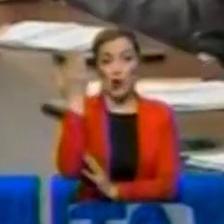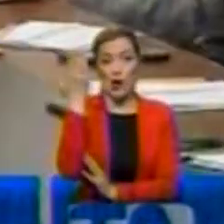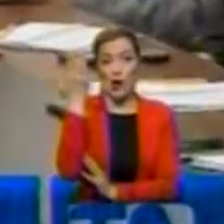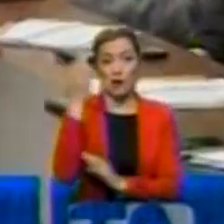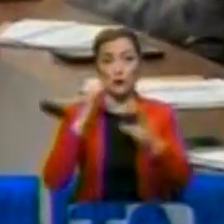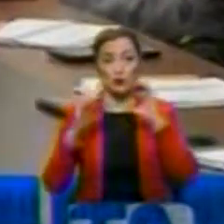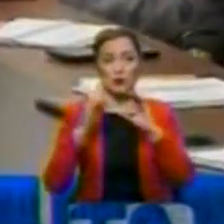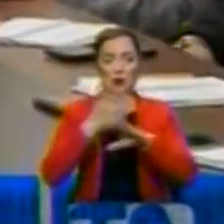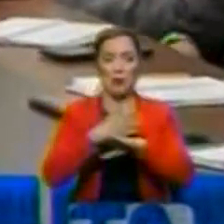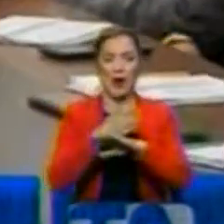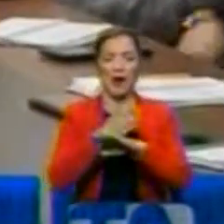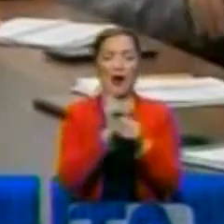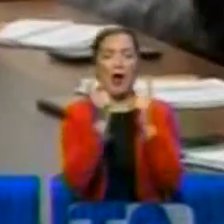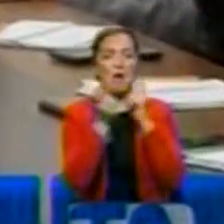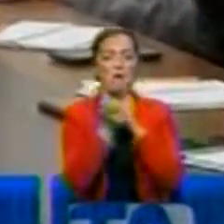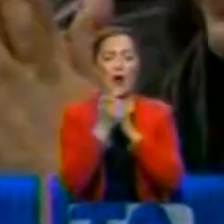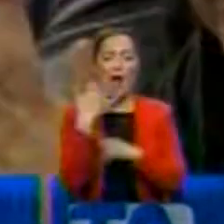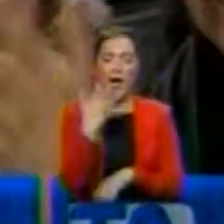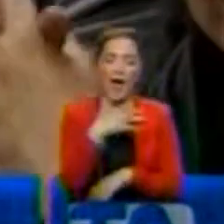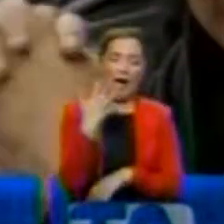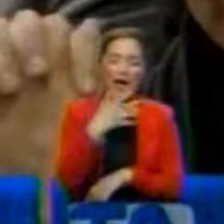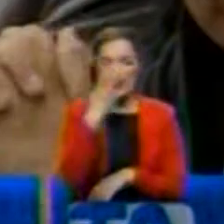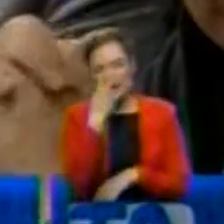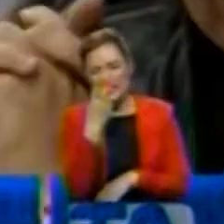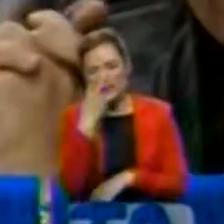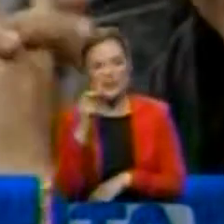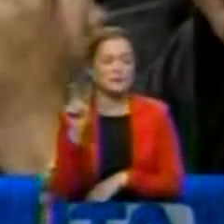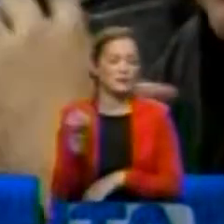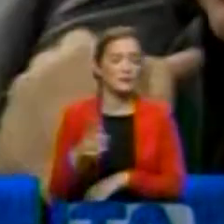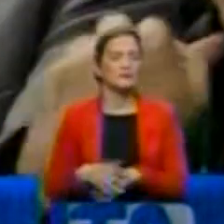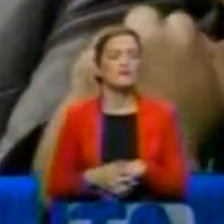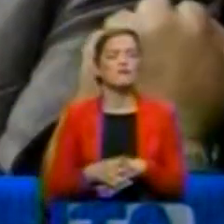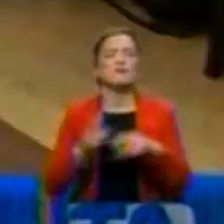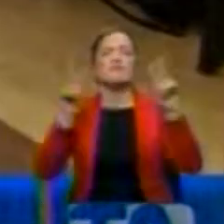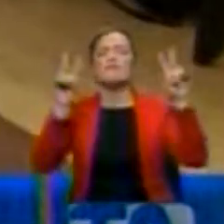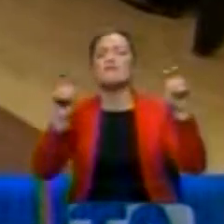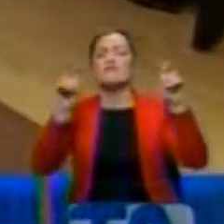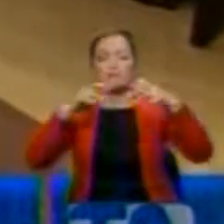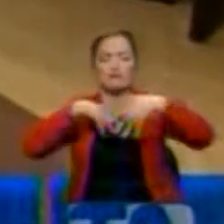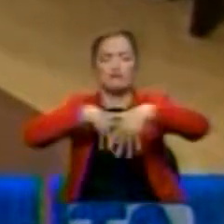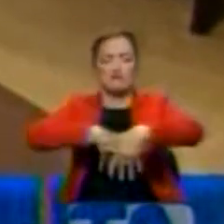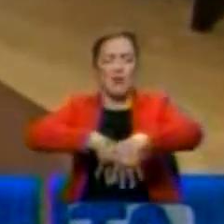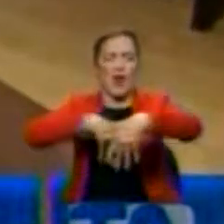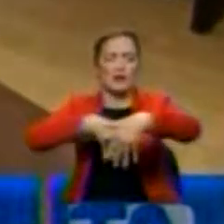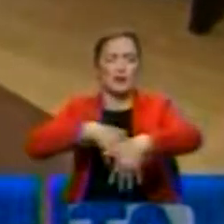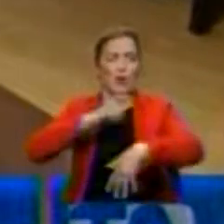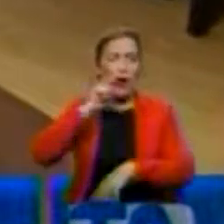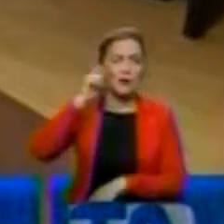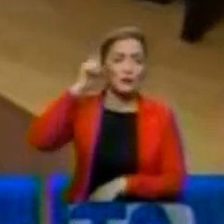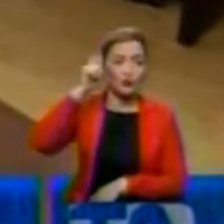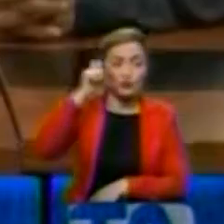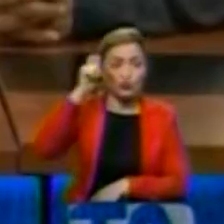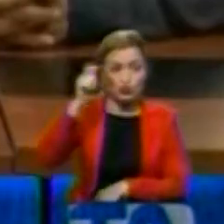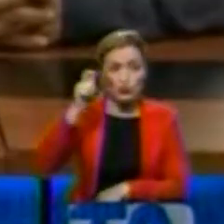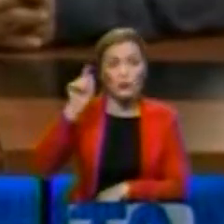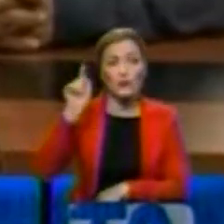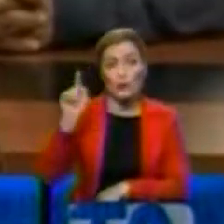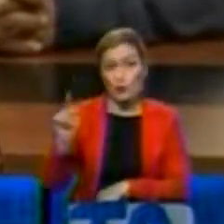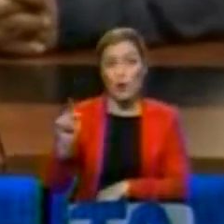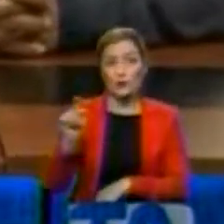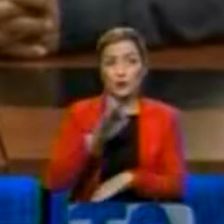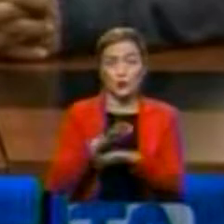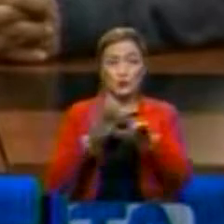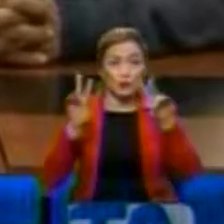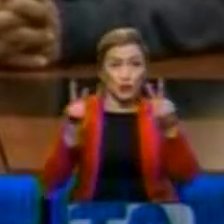El tema, la marcha anunciada por el FUD para este 30 de octubre. Luego de una hora y media la prensa entró y se